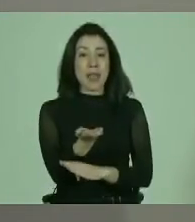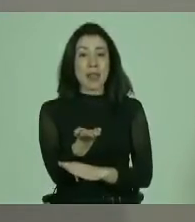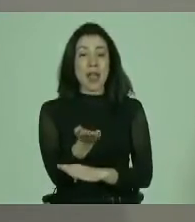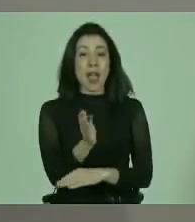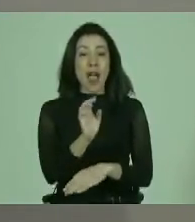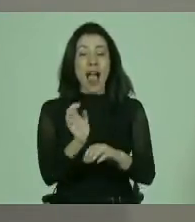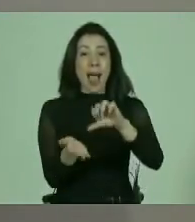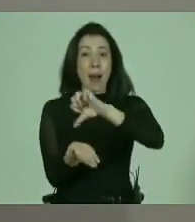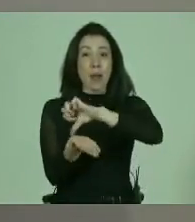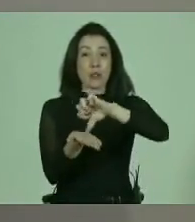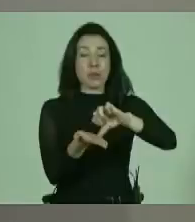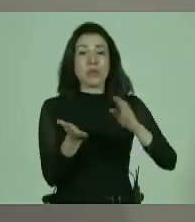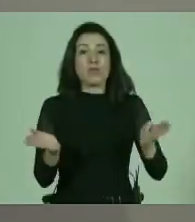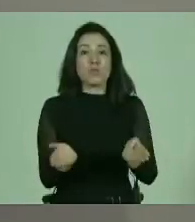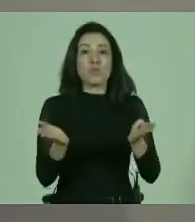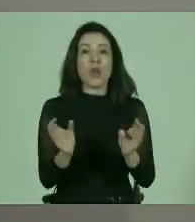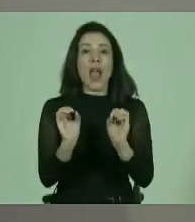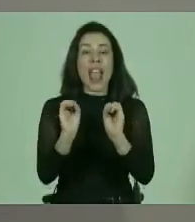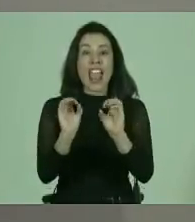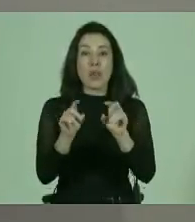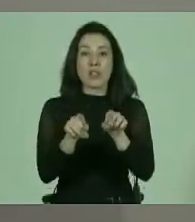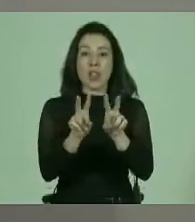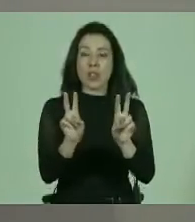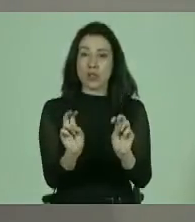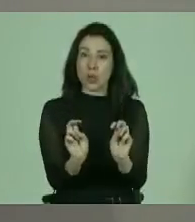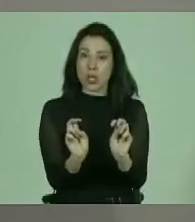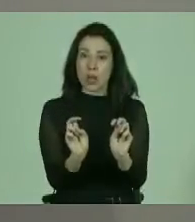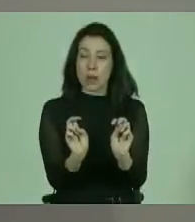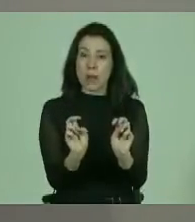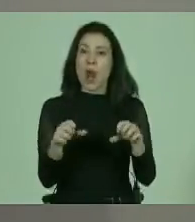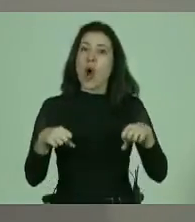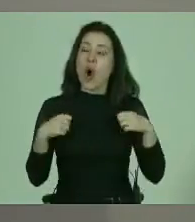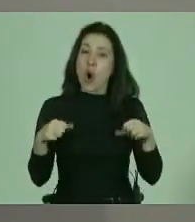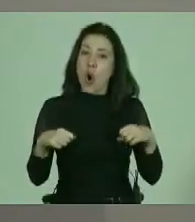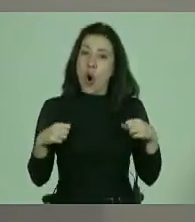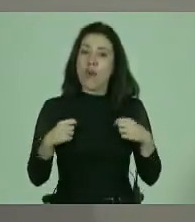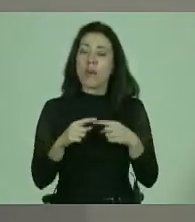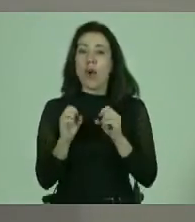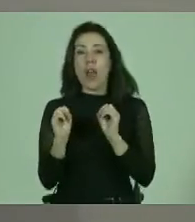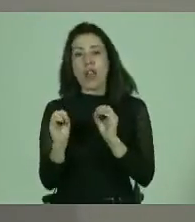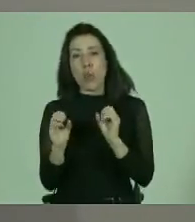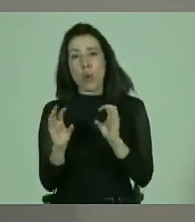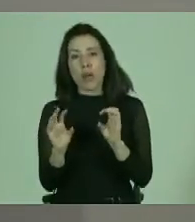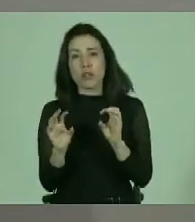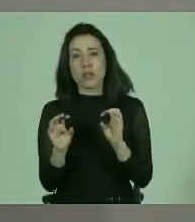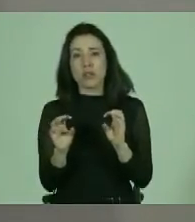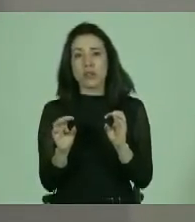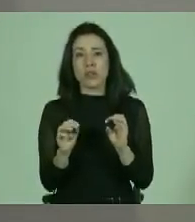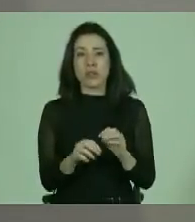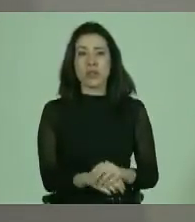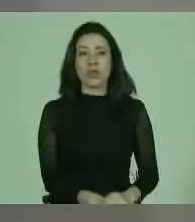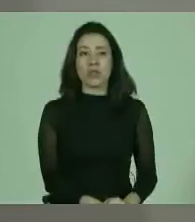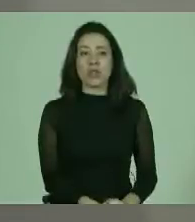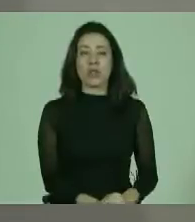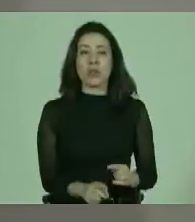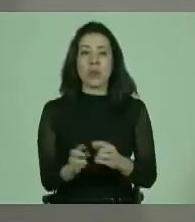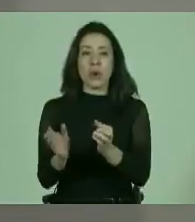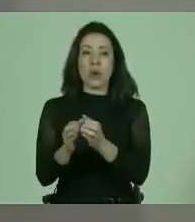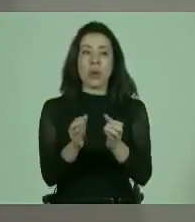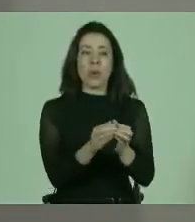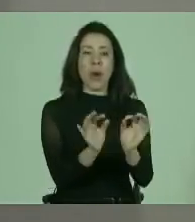que se fomenten la educación en estas materias los jóvenes mediante la educación y por sectores